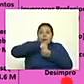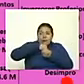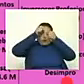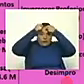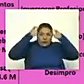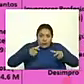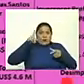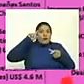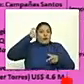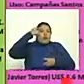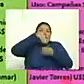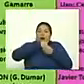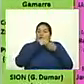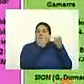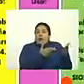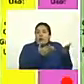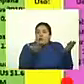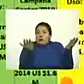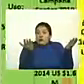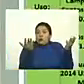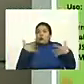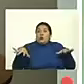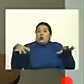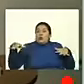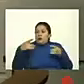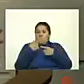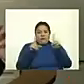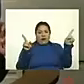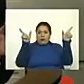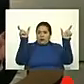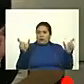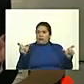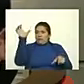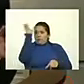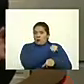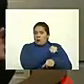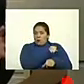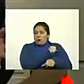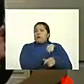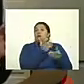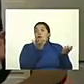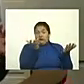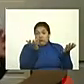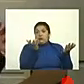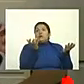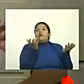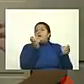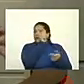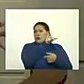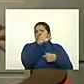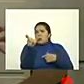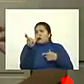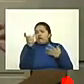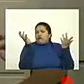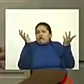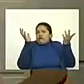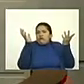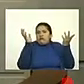Y entonces hay un conflicto no detectado exactamente por la opinión pública